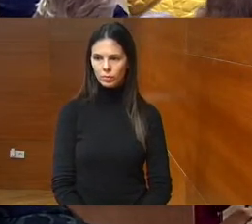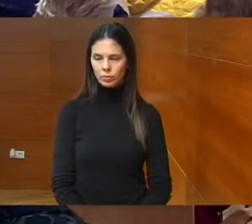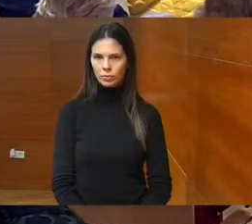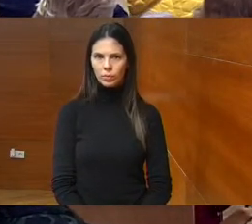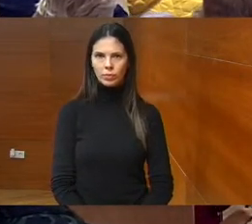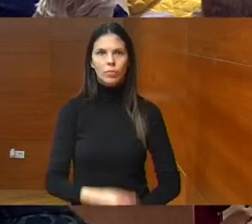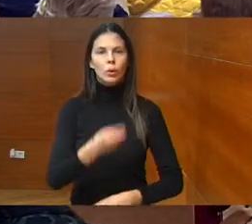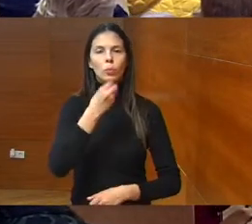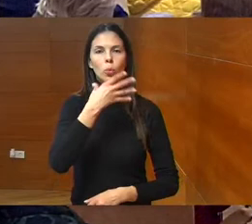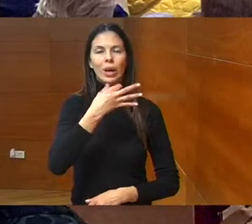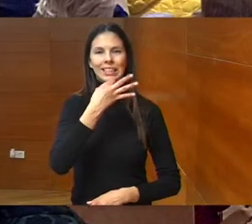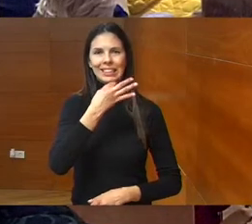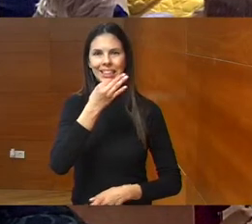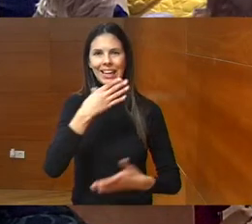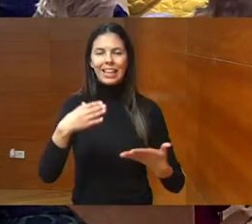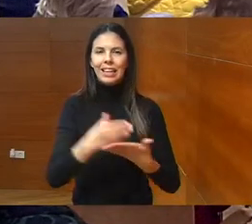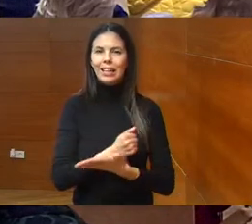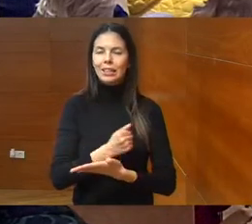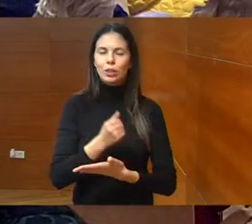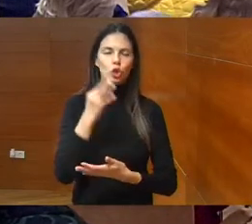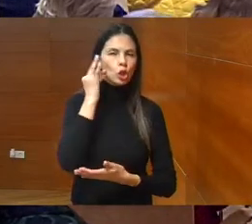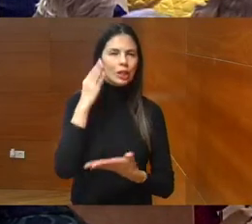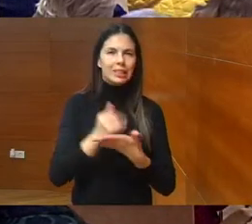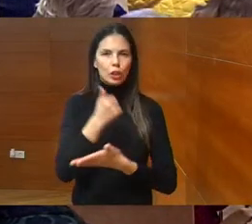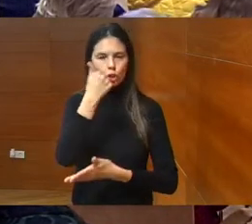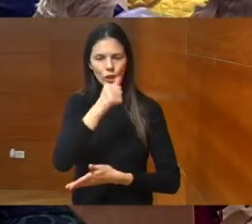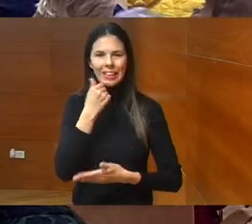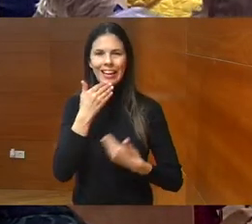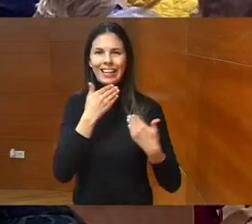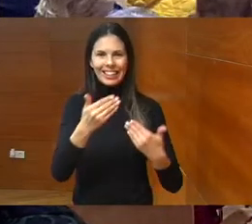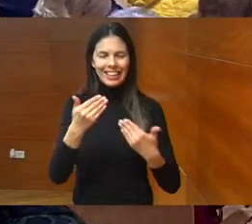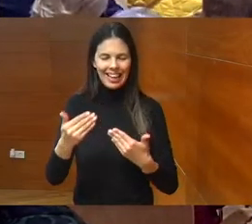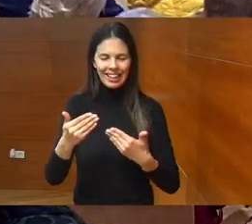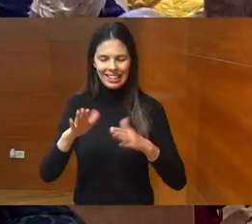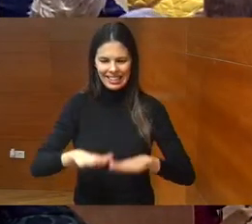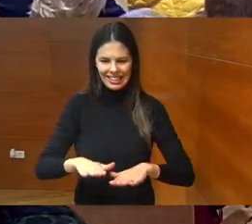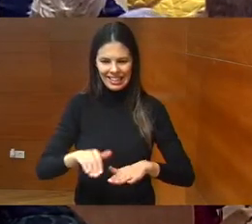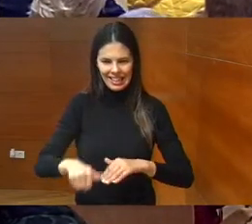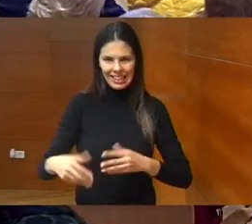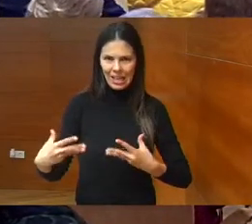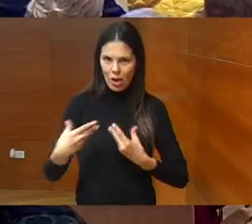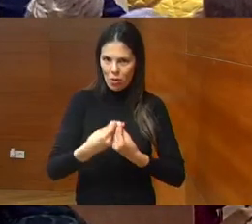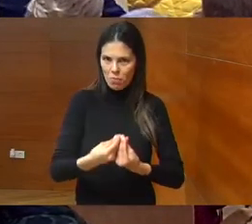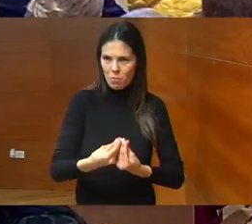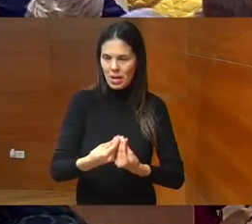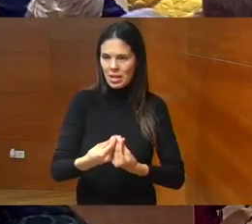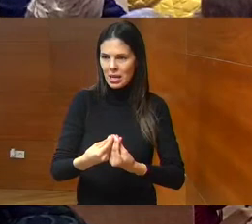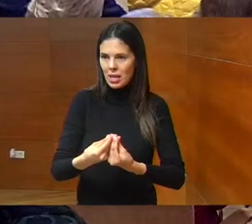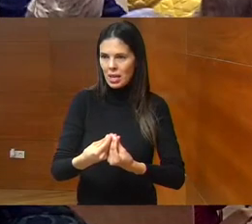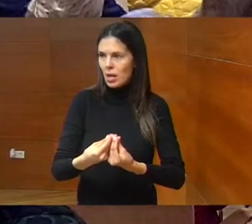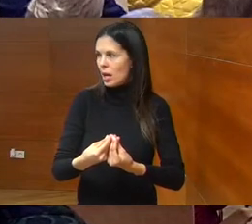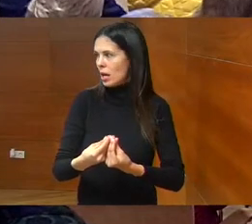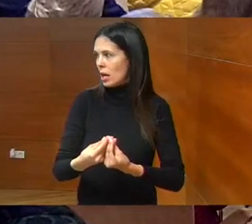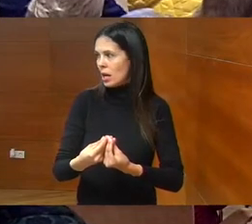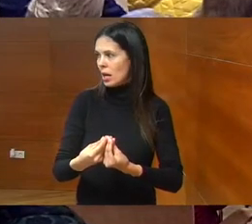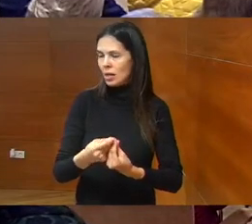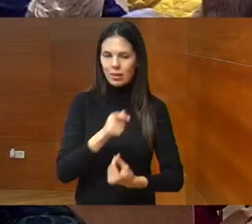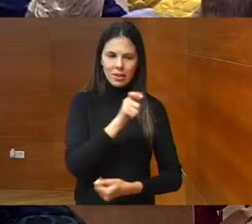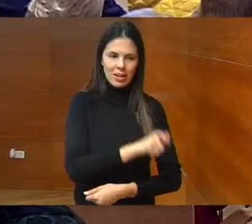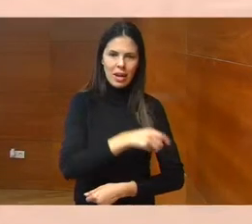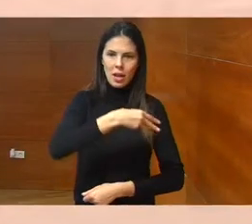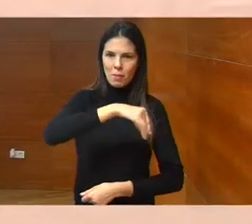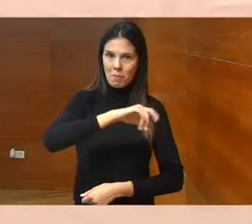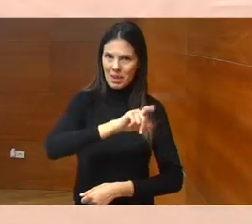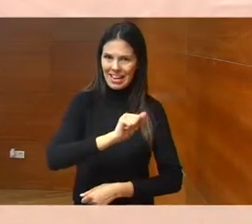Buenas tardes a todos y a todos gracias por acompañarnos Mila ya me